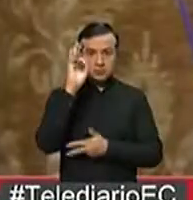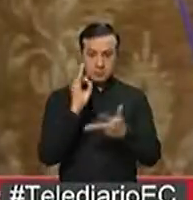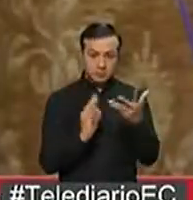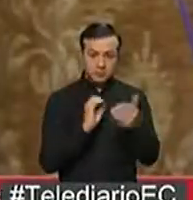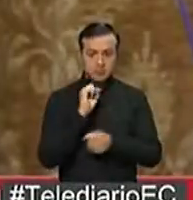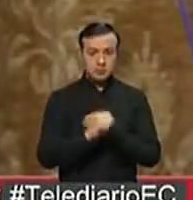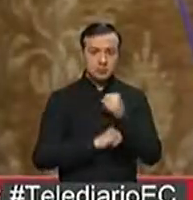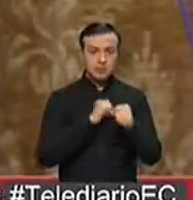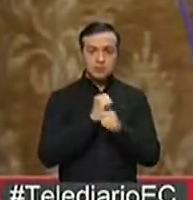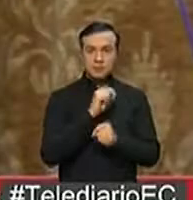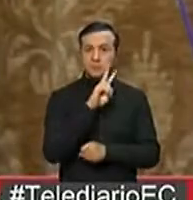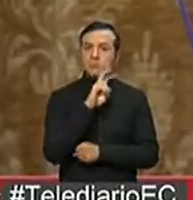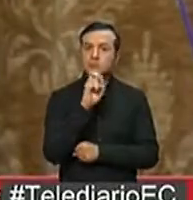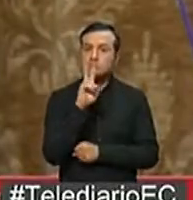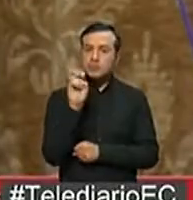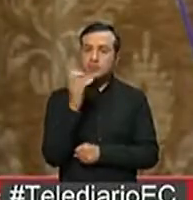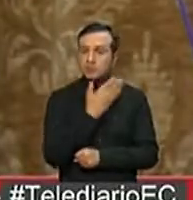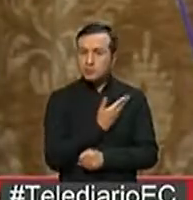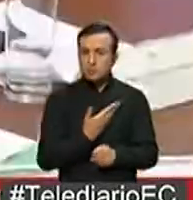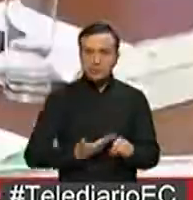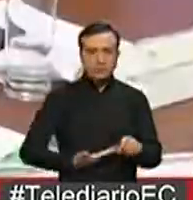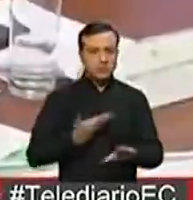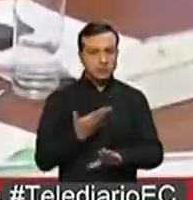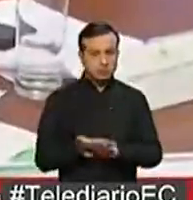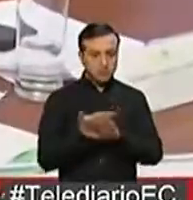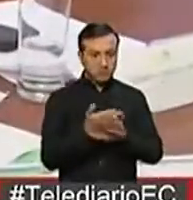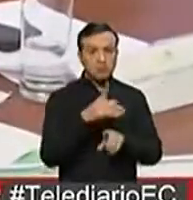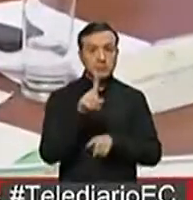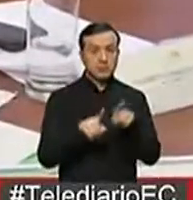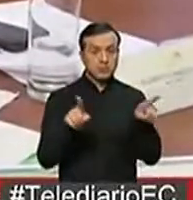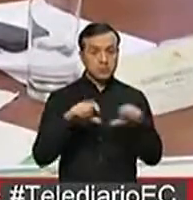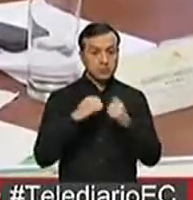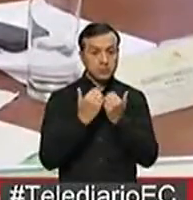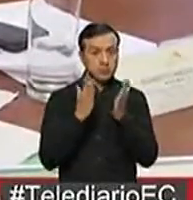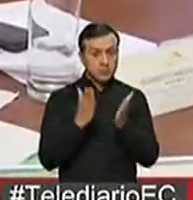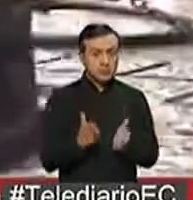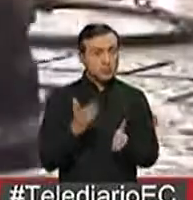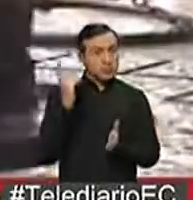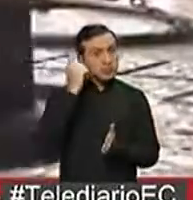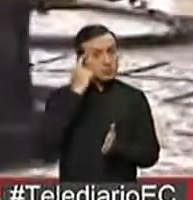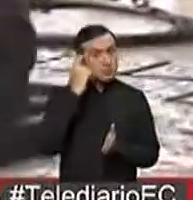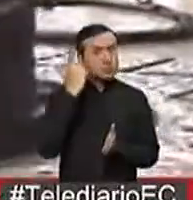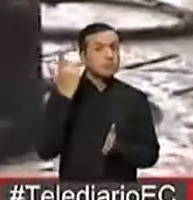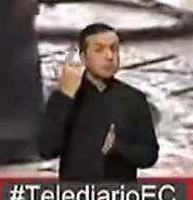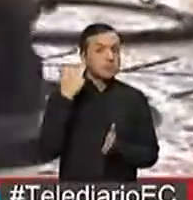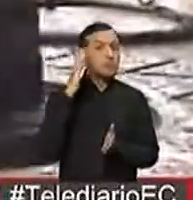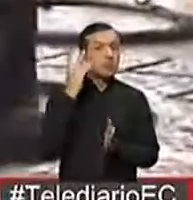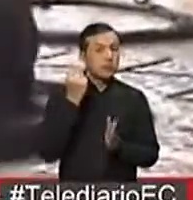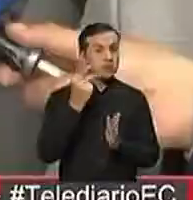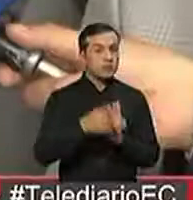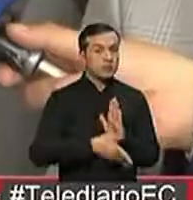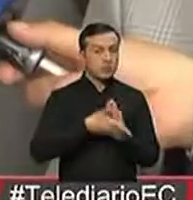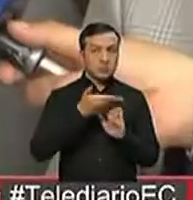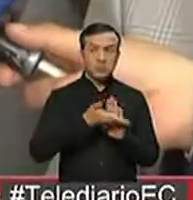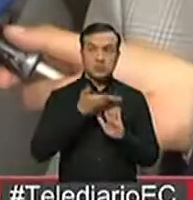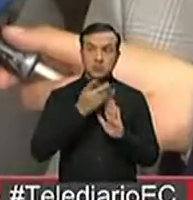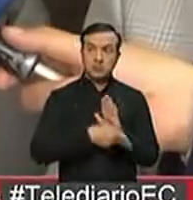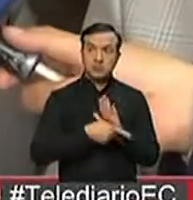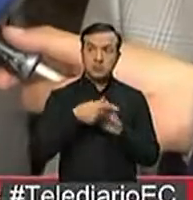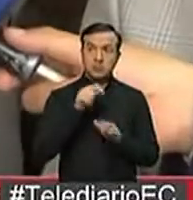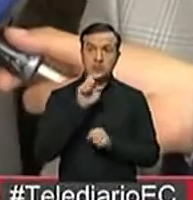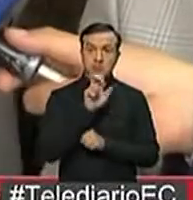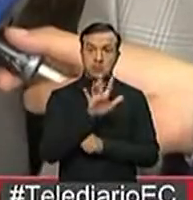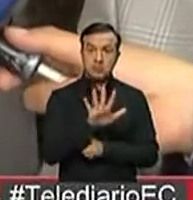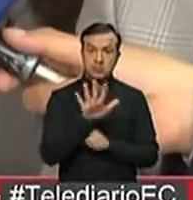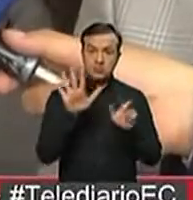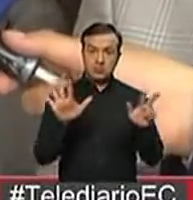presupuestaria 2020 enviada por el Ejecutivo. Algunos legisladores sugieren que se considere un mayor precio del petróleo. Es de